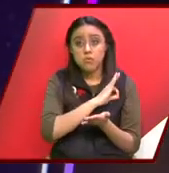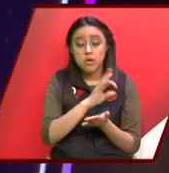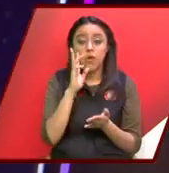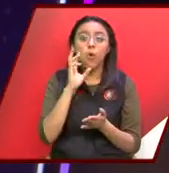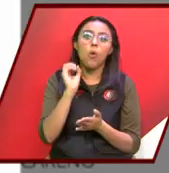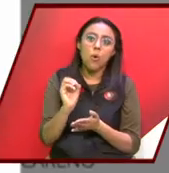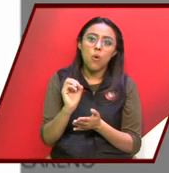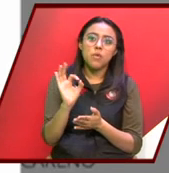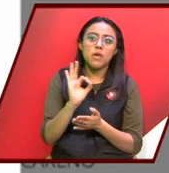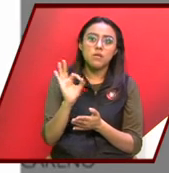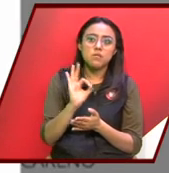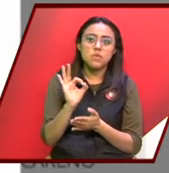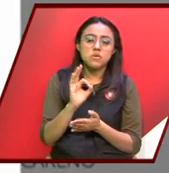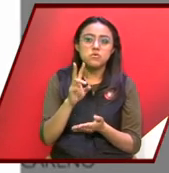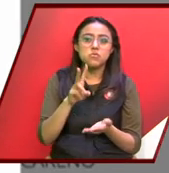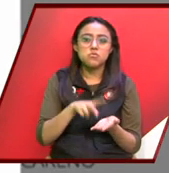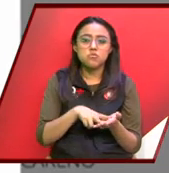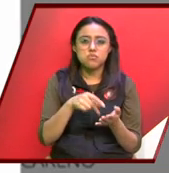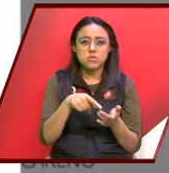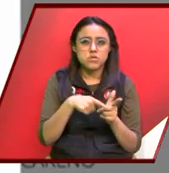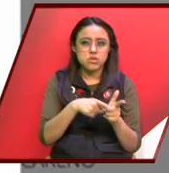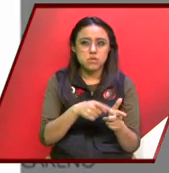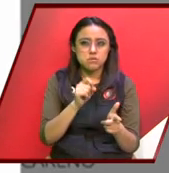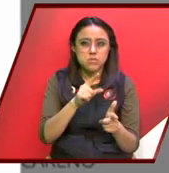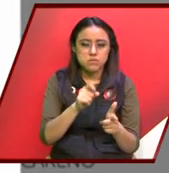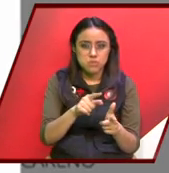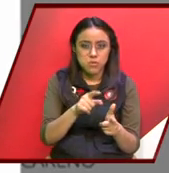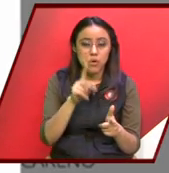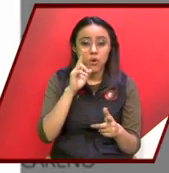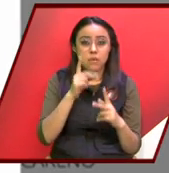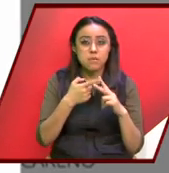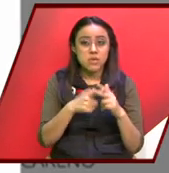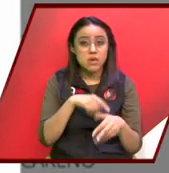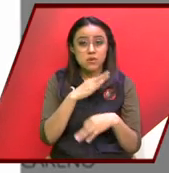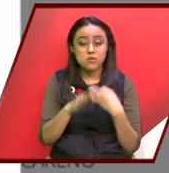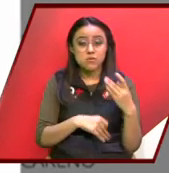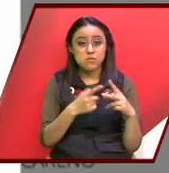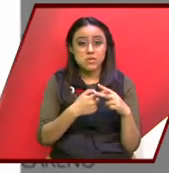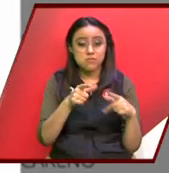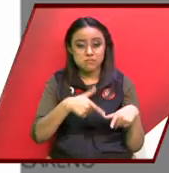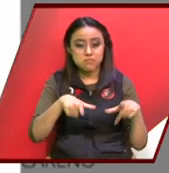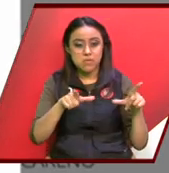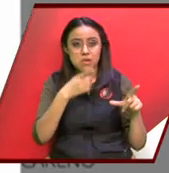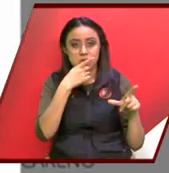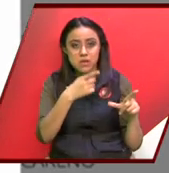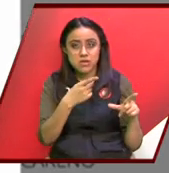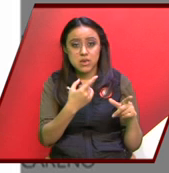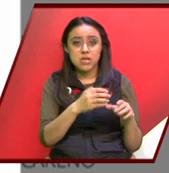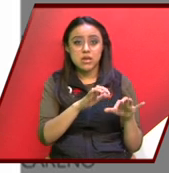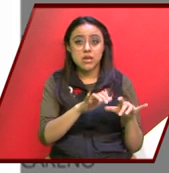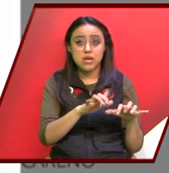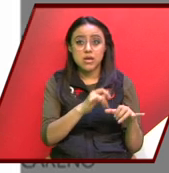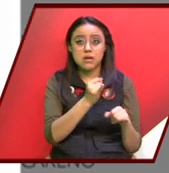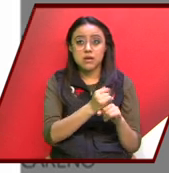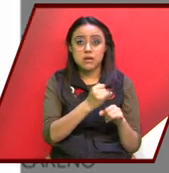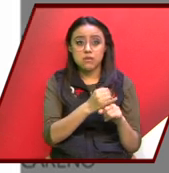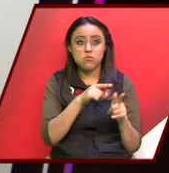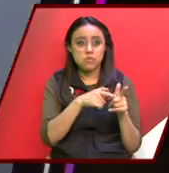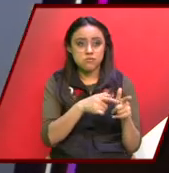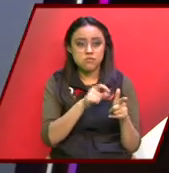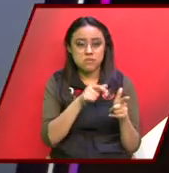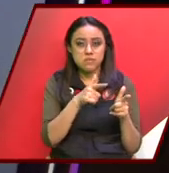lo contrario, se te otorgará un folio de seguimiento y en la página donde comenzamos todo habrá una ventana que diga Ingresar folio de